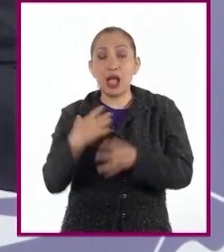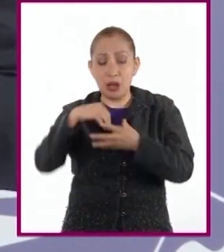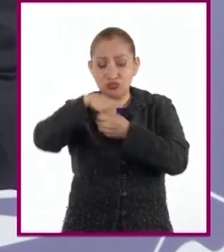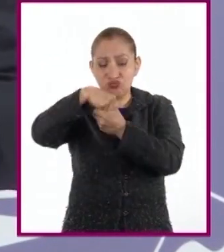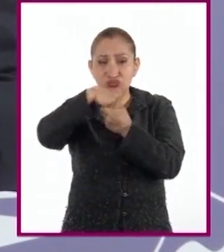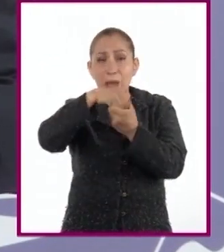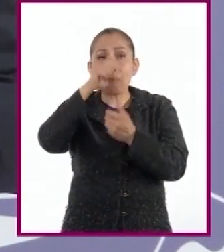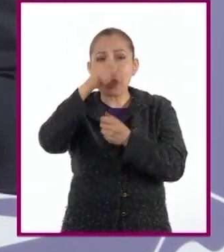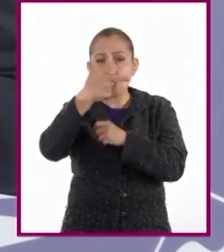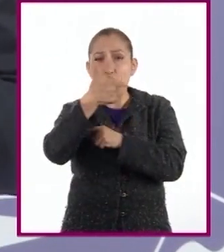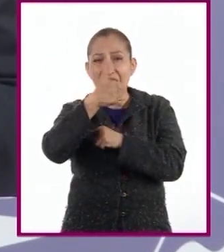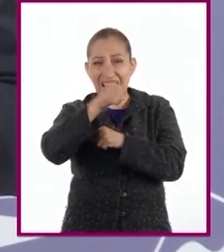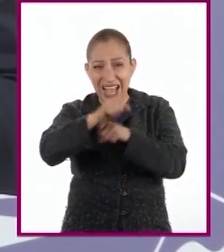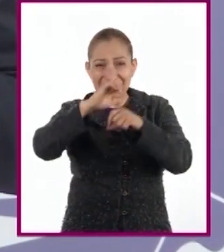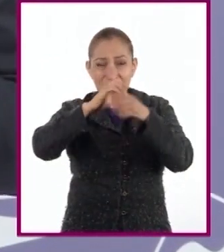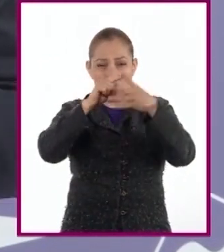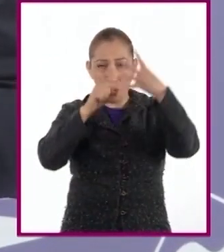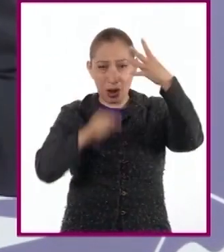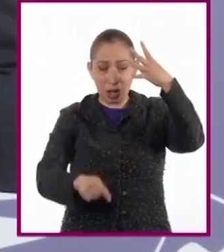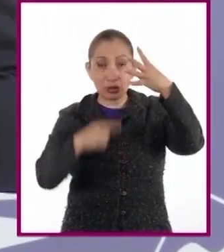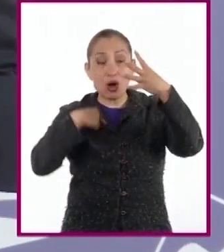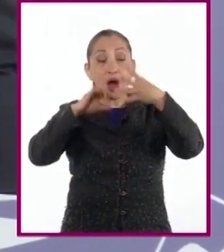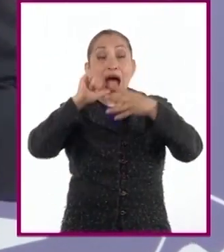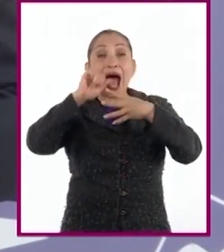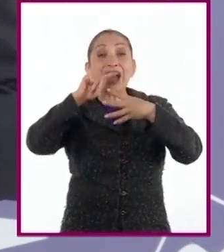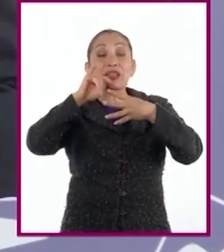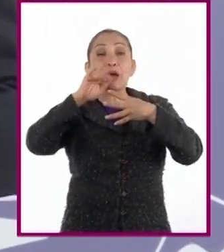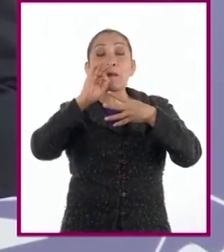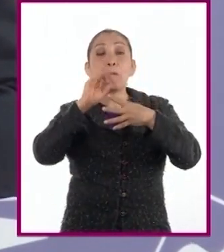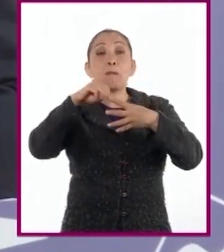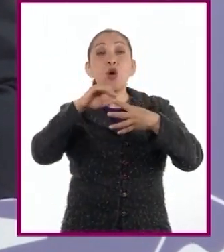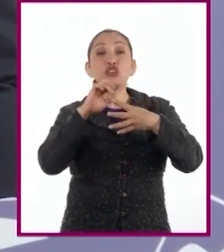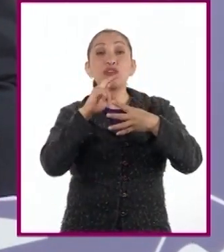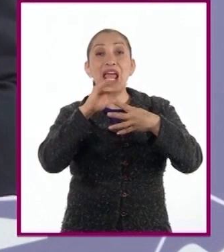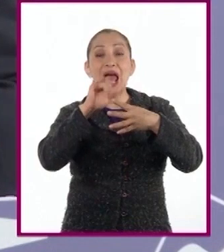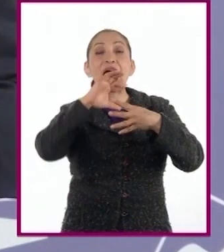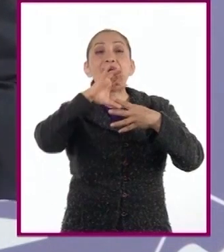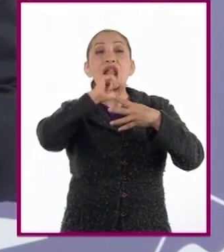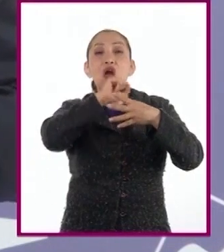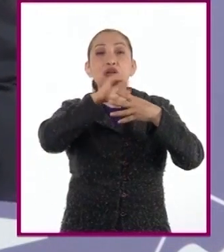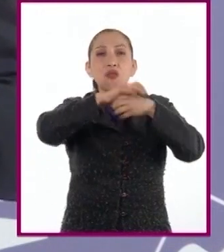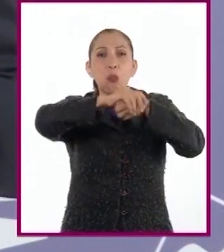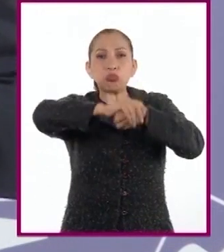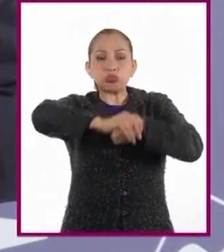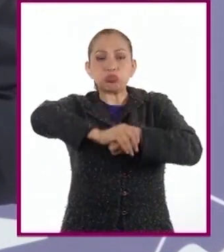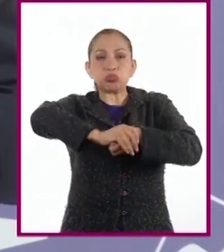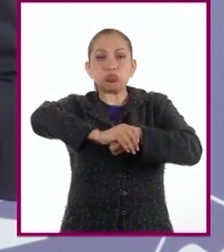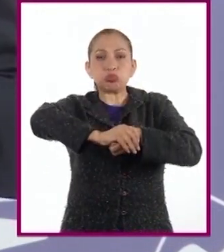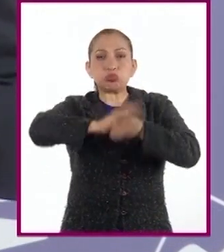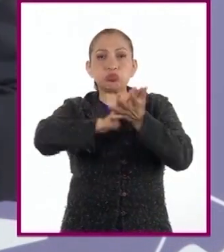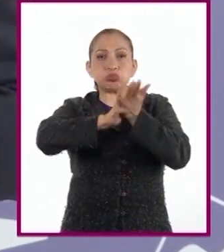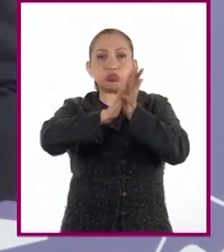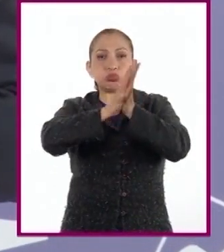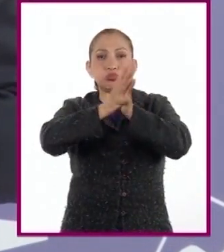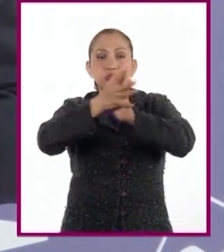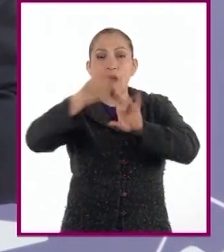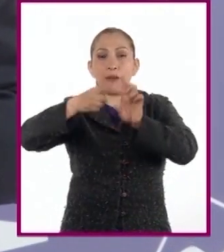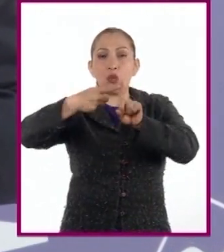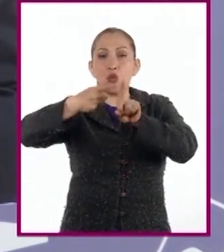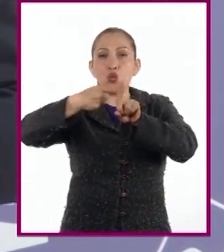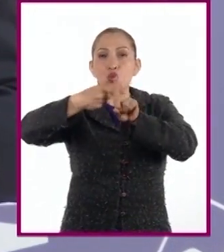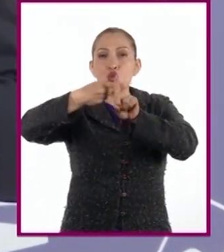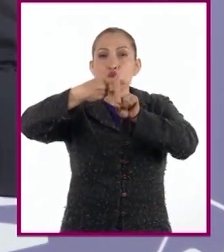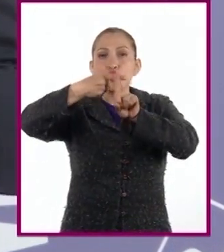concentraciones de estos gases provocan que la atmósfera retenga más calor del necesario, por lo que ocasiona el efecto del cambio